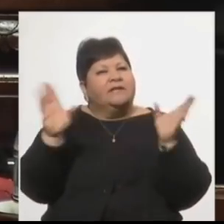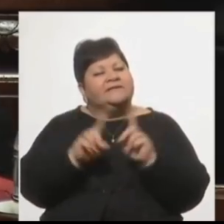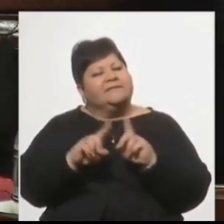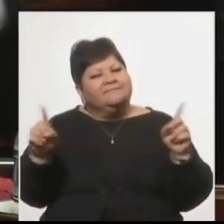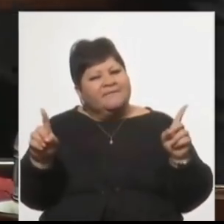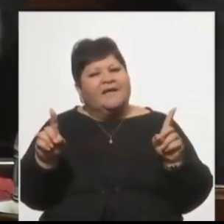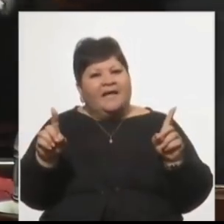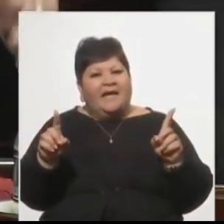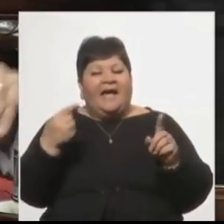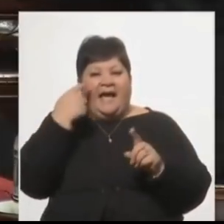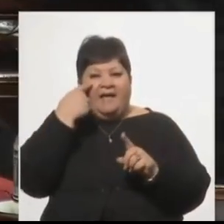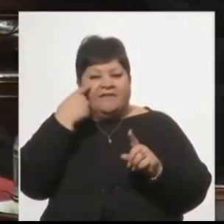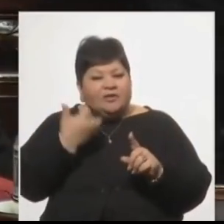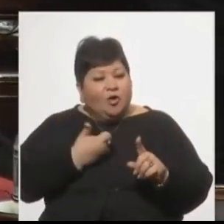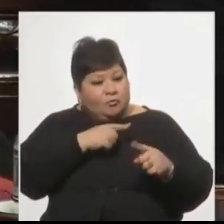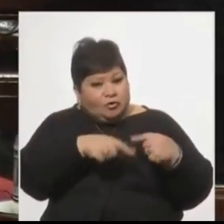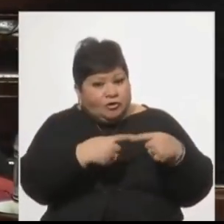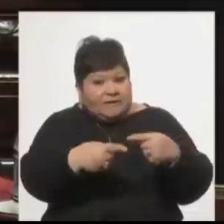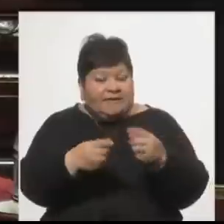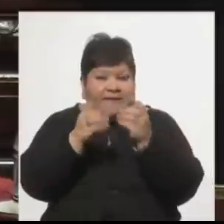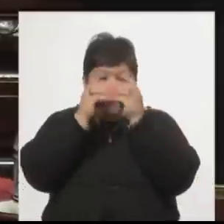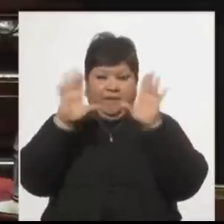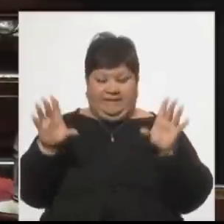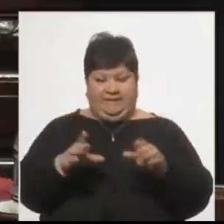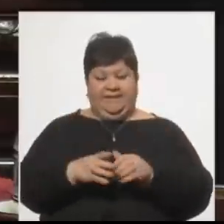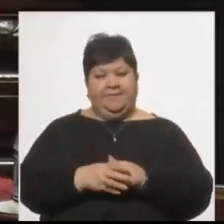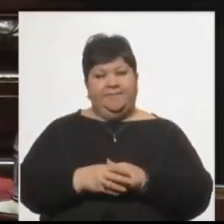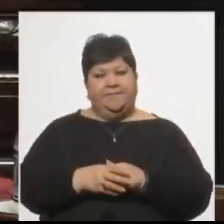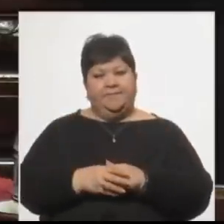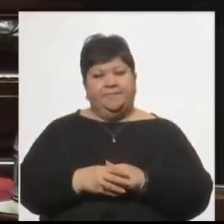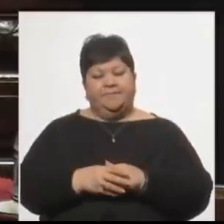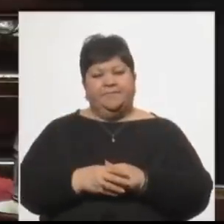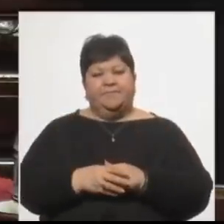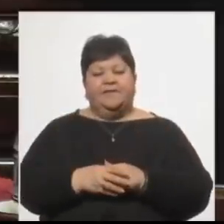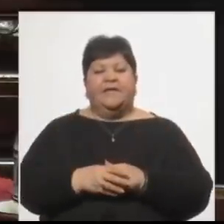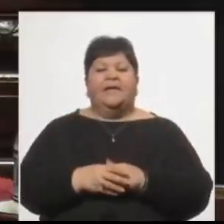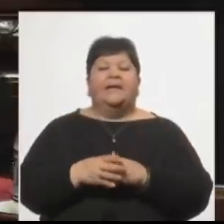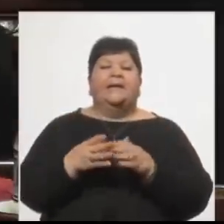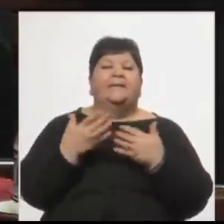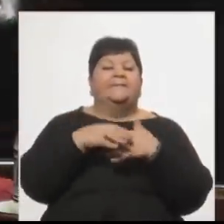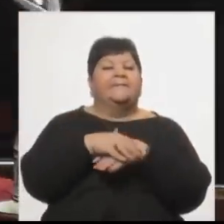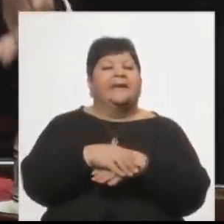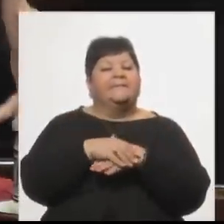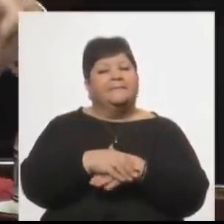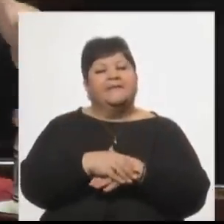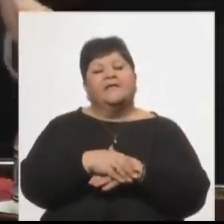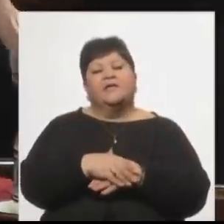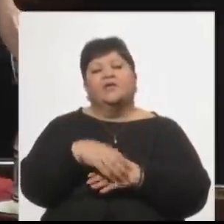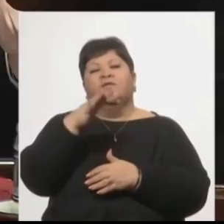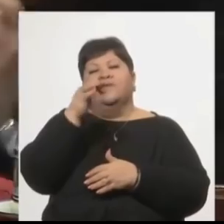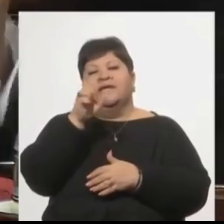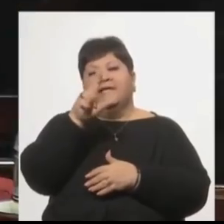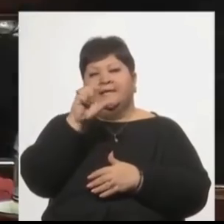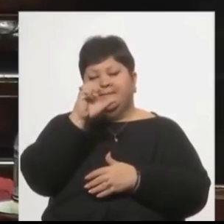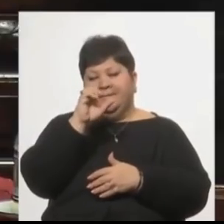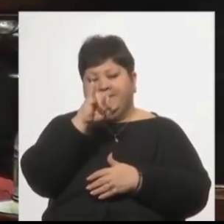definitiva la democracia se basa, como siempre dice mi amigo Felipe González, en una ética de la derrota,